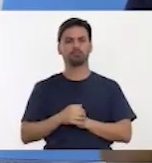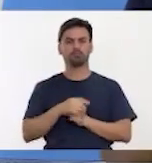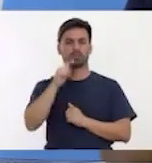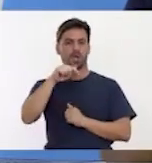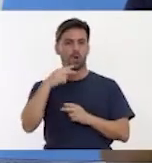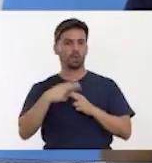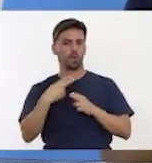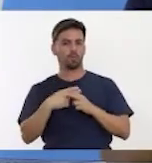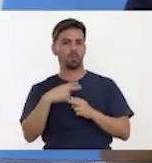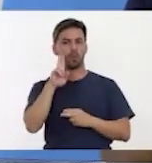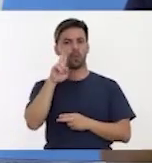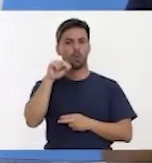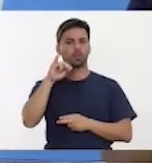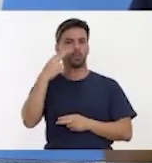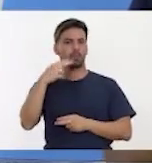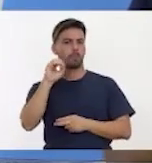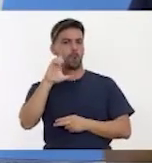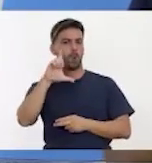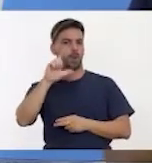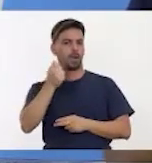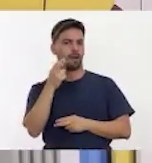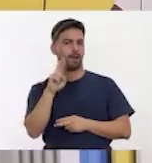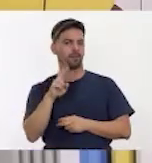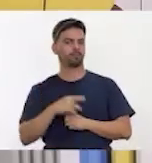ahora unipolar.